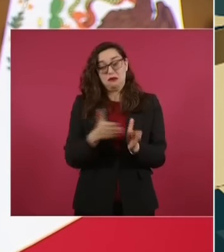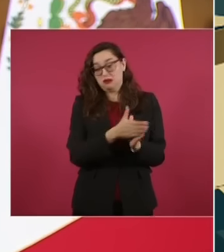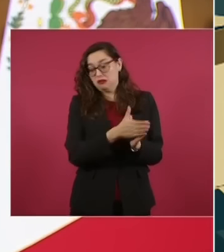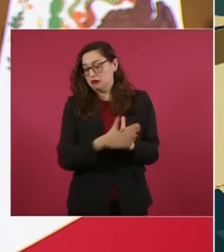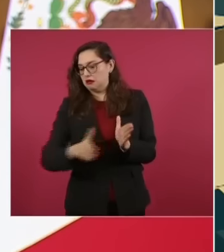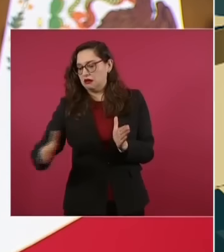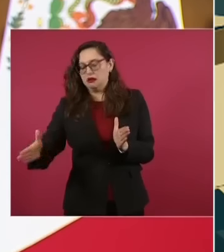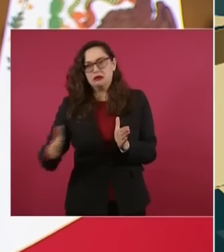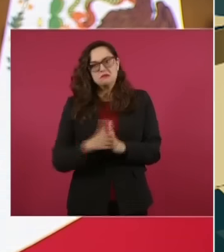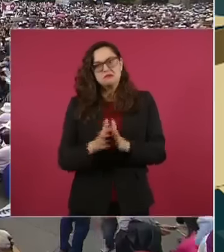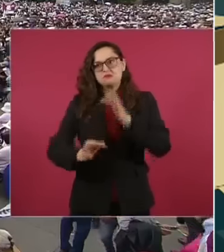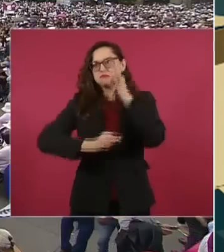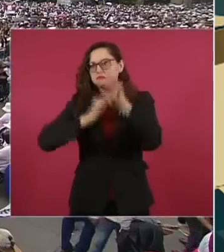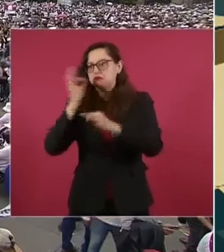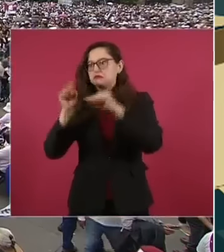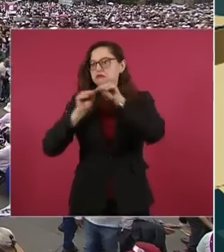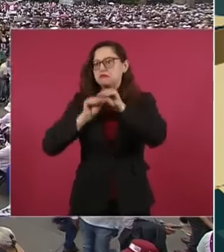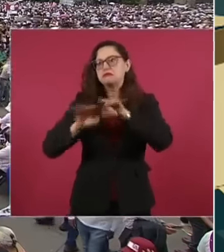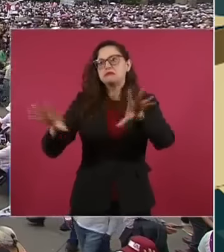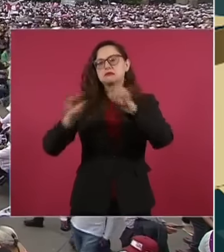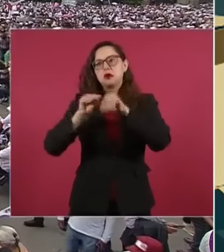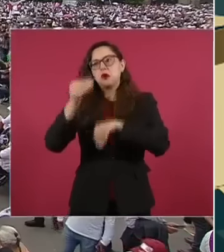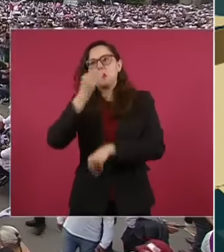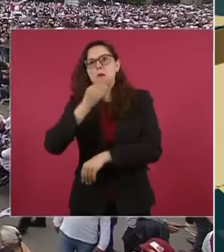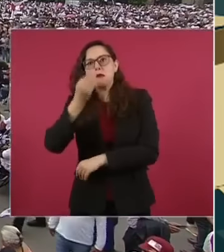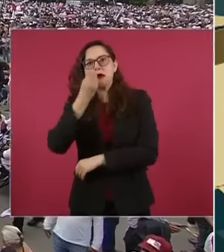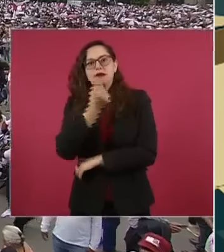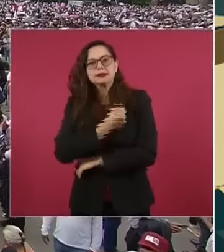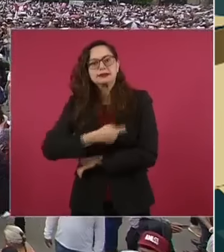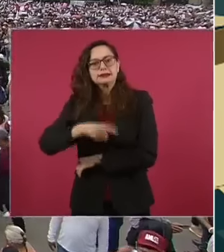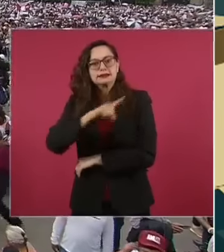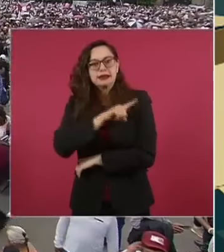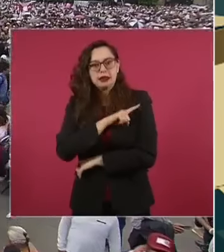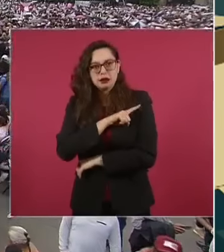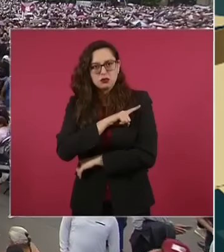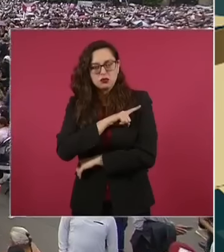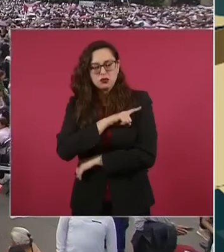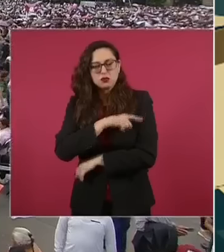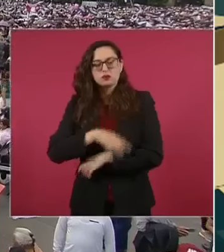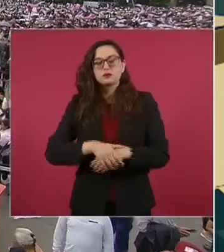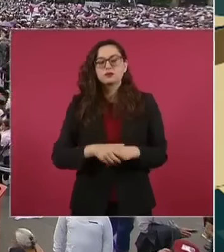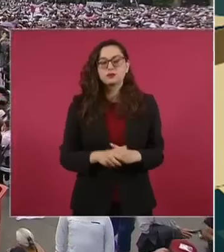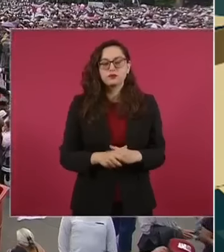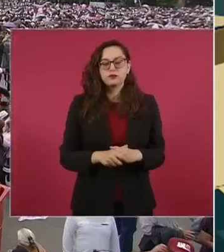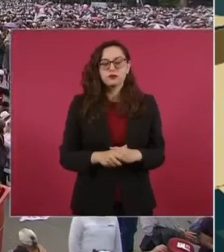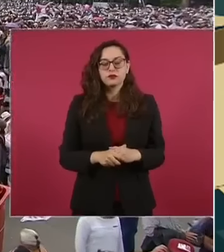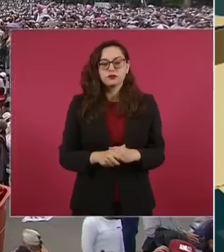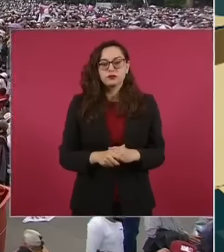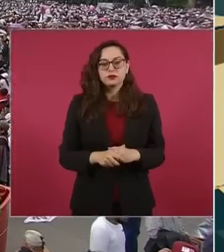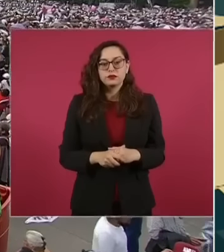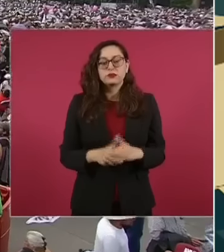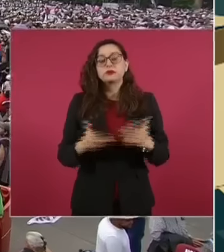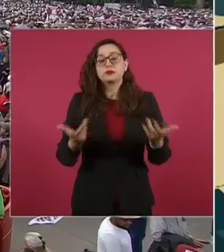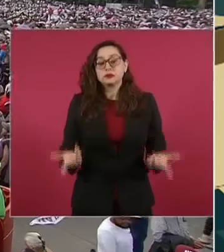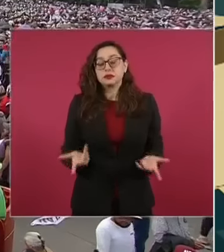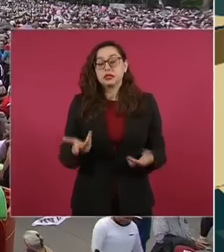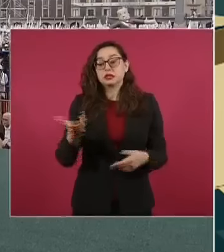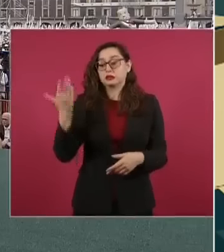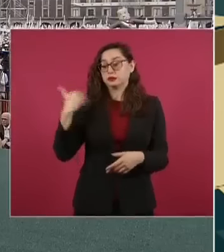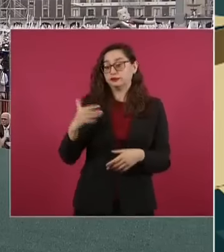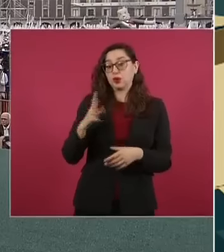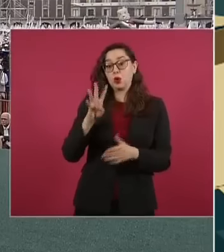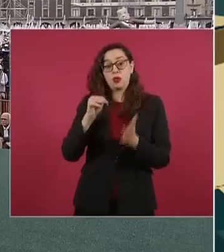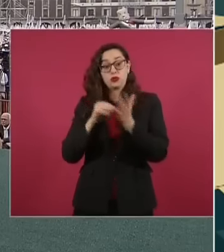delivery empezó y de su ronco pecho se aventó, bueno, ni tan ronco, ¿no? Roncos, otros.